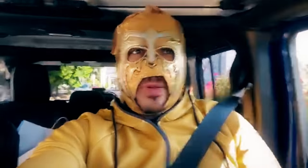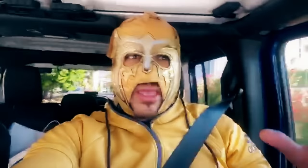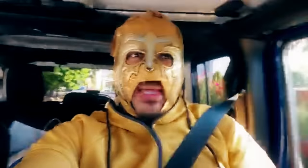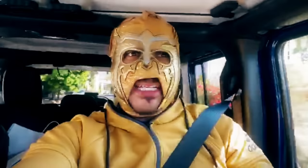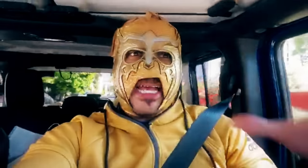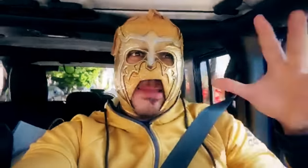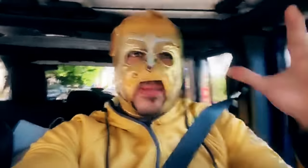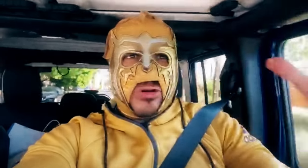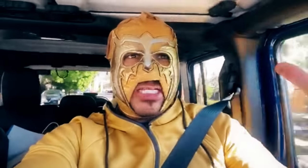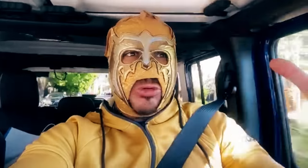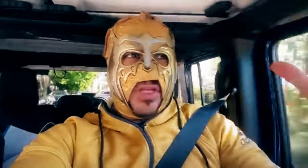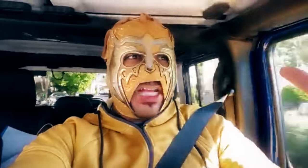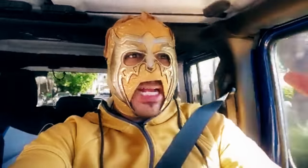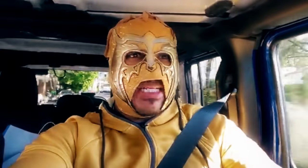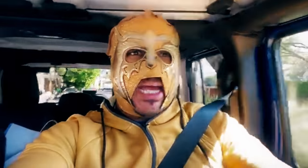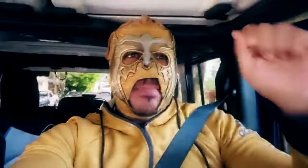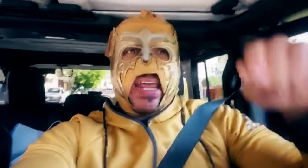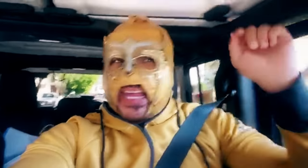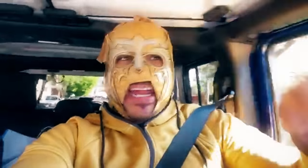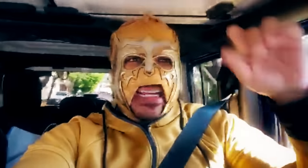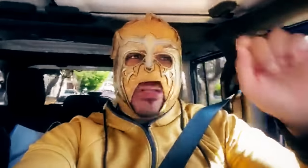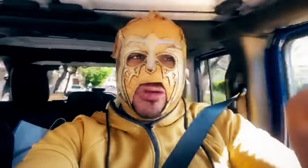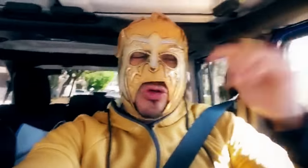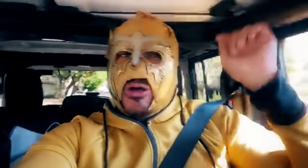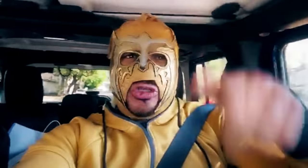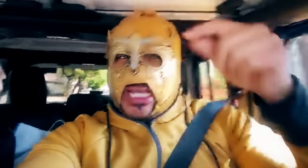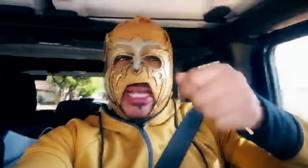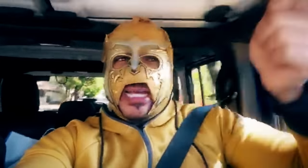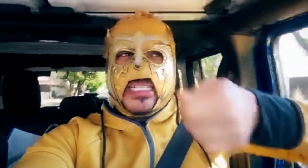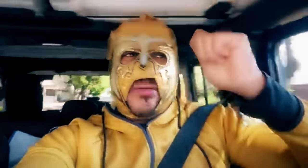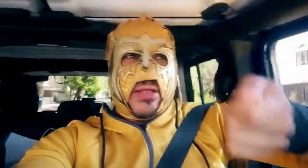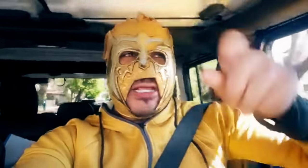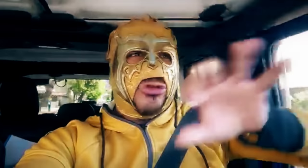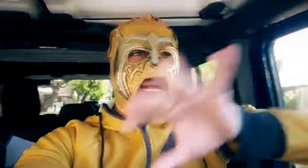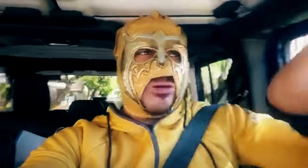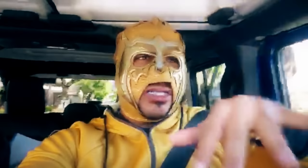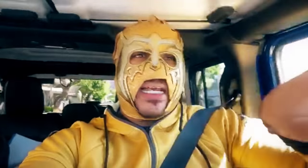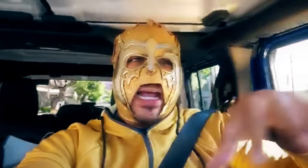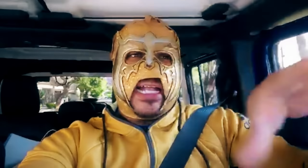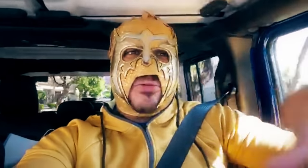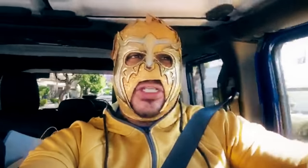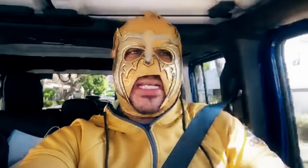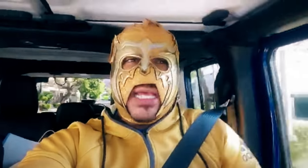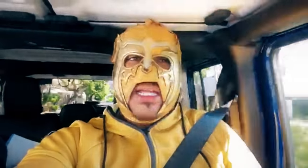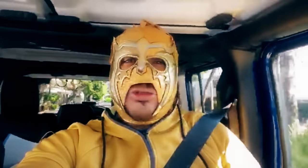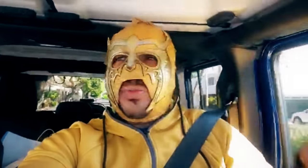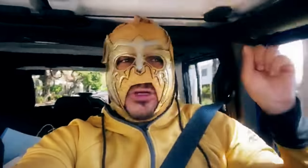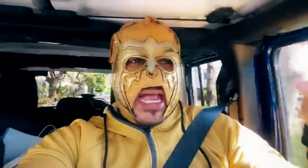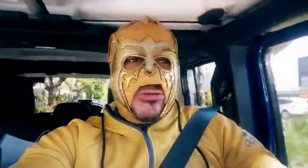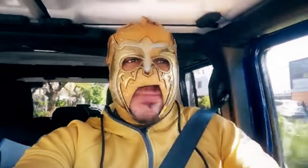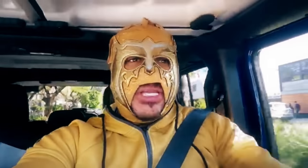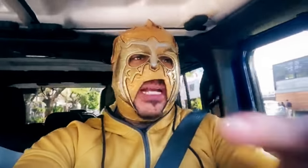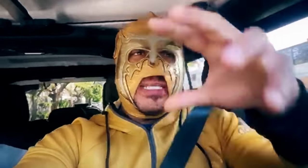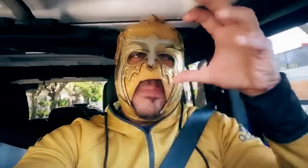algunos supers que me dicen que ya empezaron a hacer su pinche alcancía para dejarles de todos modos, aunque ustedes tengan que estar metiendo las cosas a las bolsitas del súper,